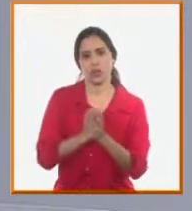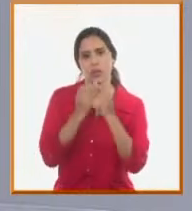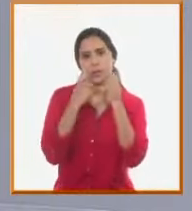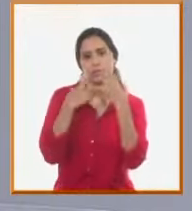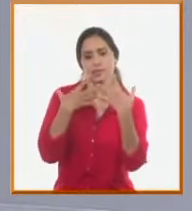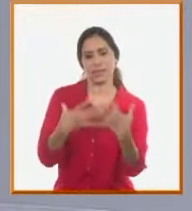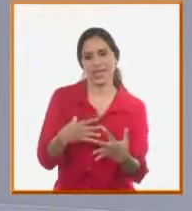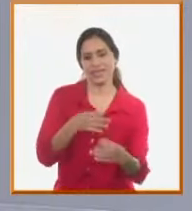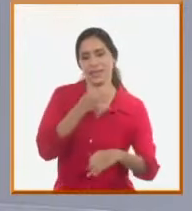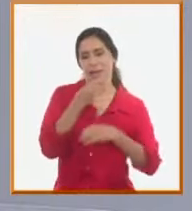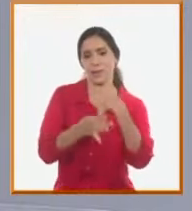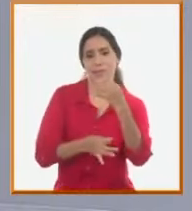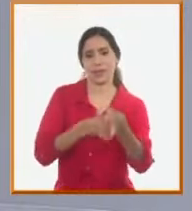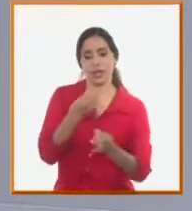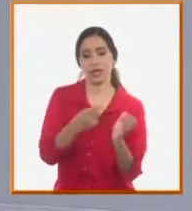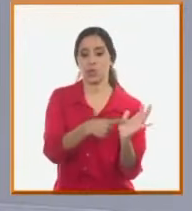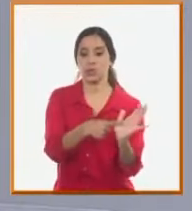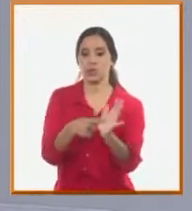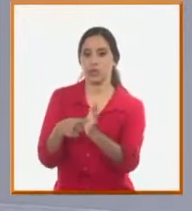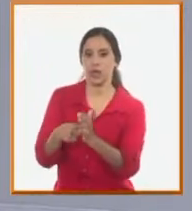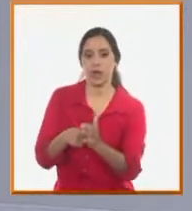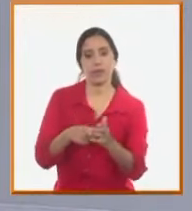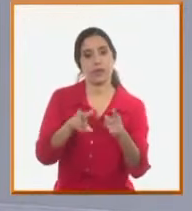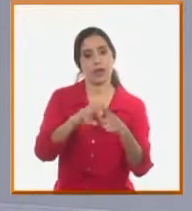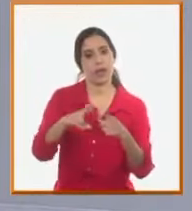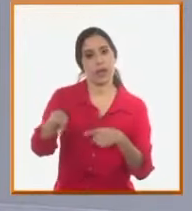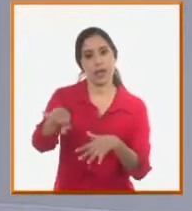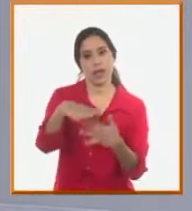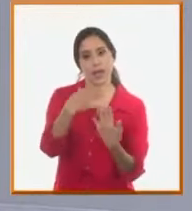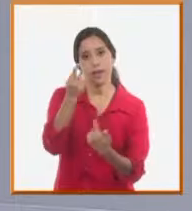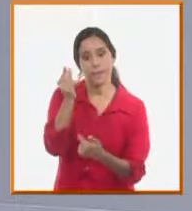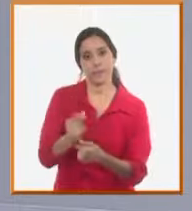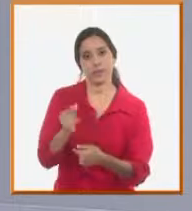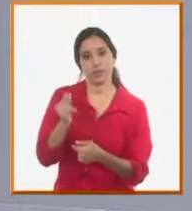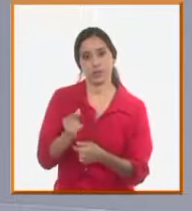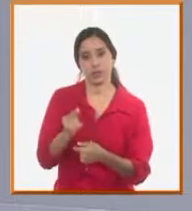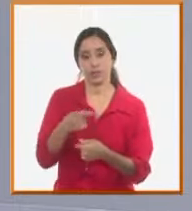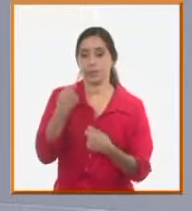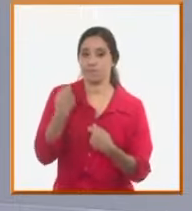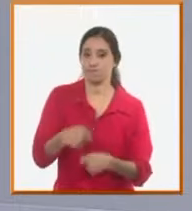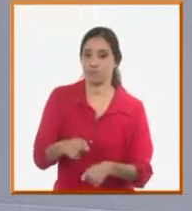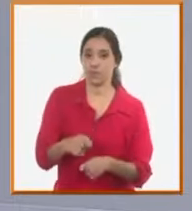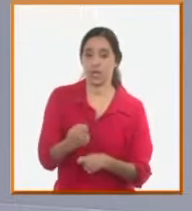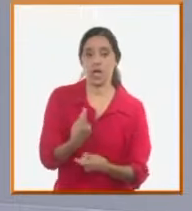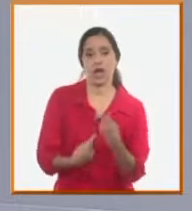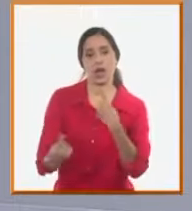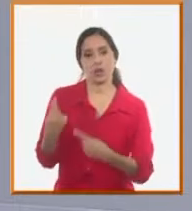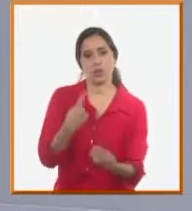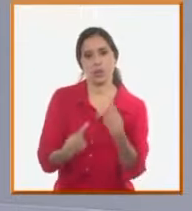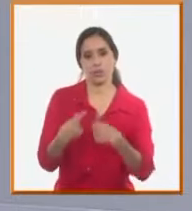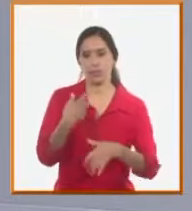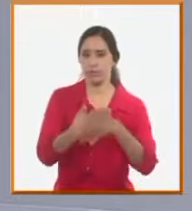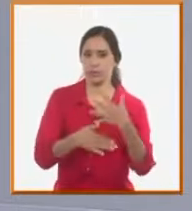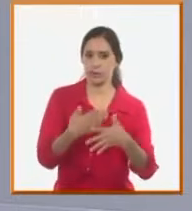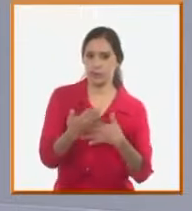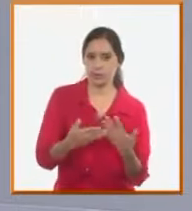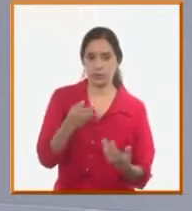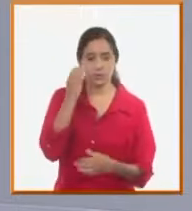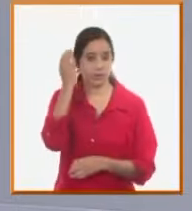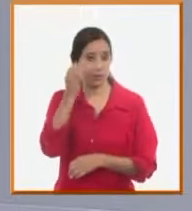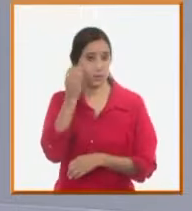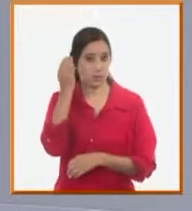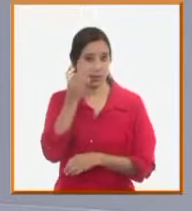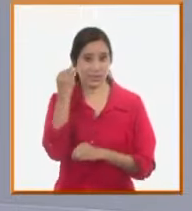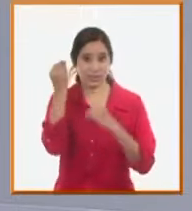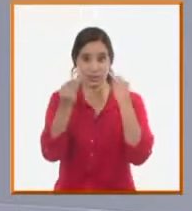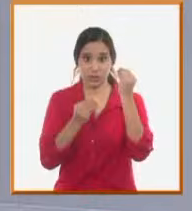y le aconsejamos a los amigos televidentes, sean personas naturales o jurídicas, que cuando tengan alguna inquietud de que su patrimonio